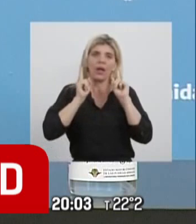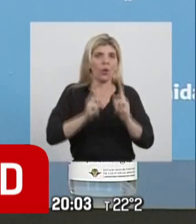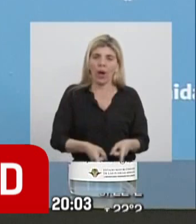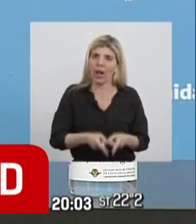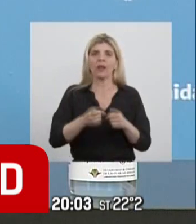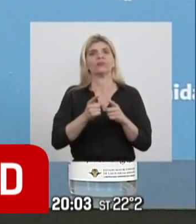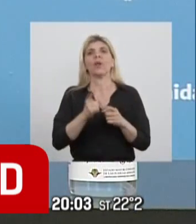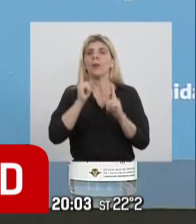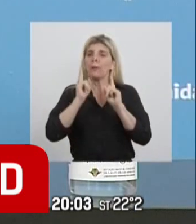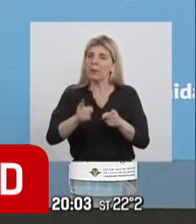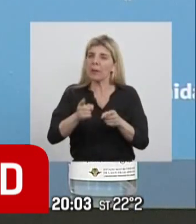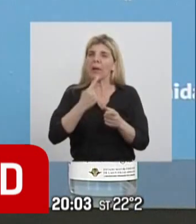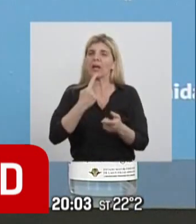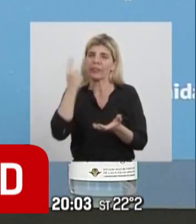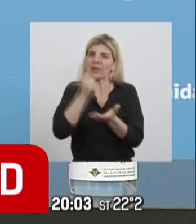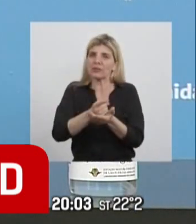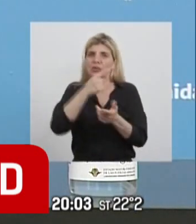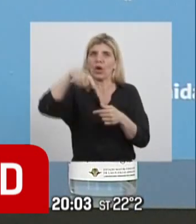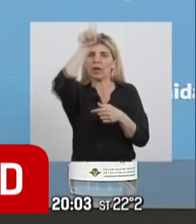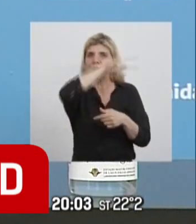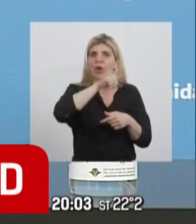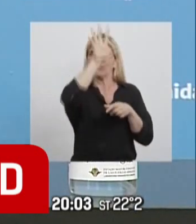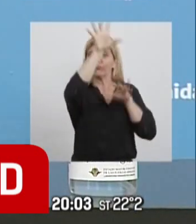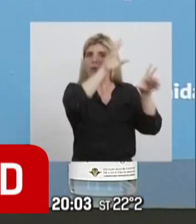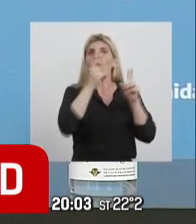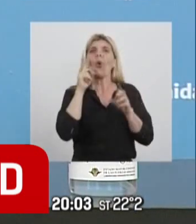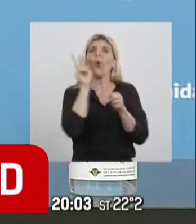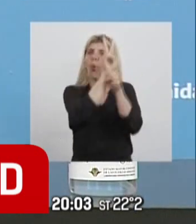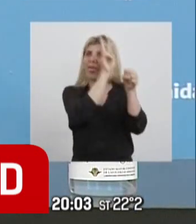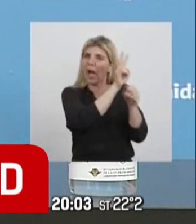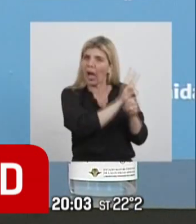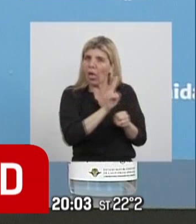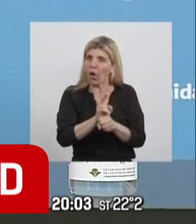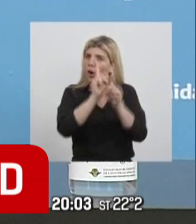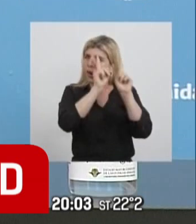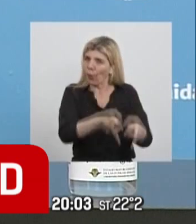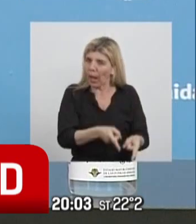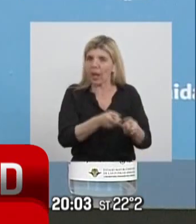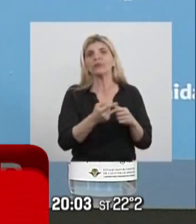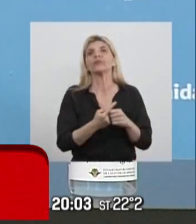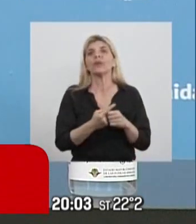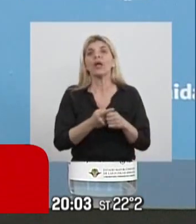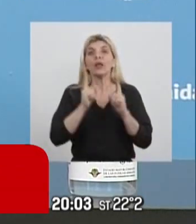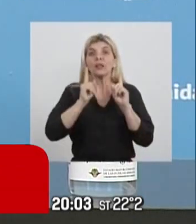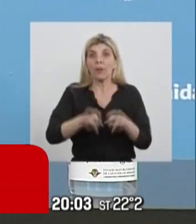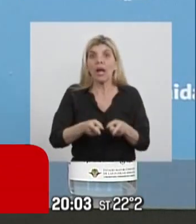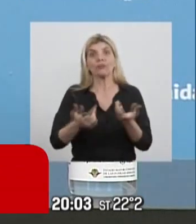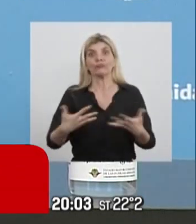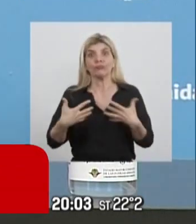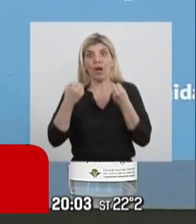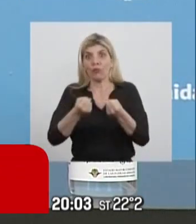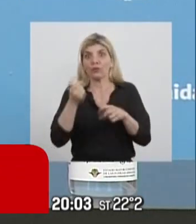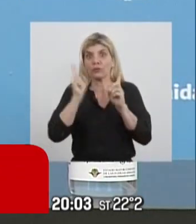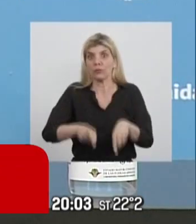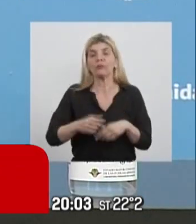manteniendo las condiciones de cuidado que nos hemos impuesto. Y buscamos la restricción de la circulación en todo lo